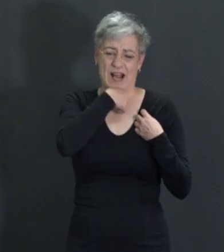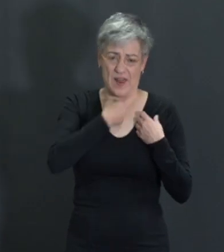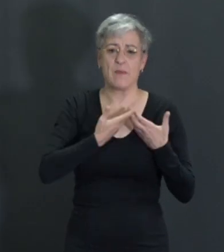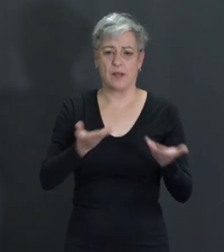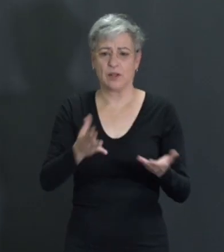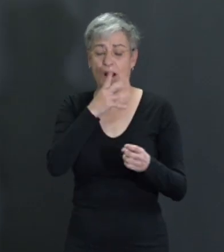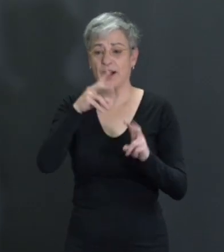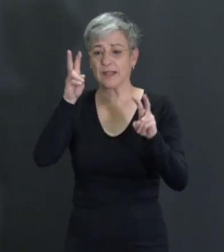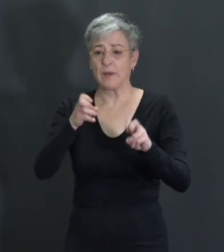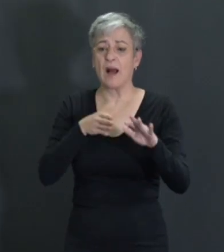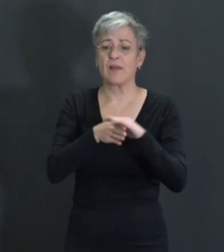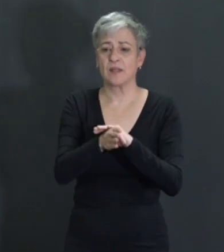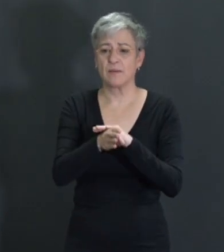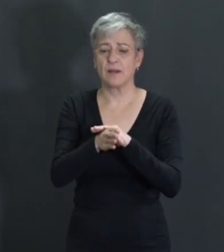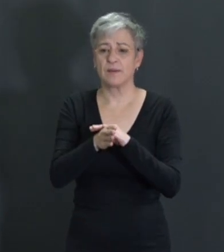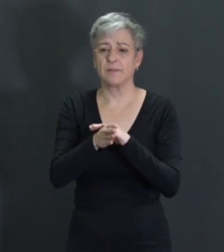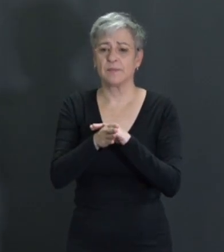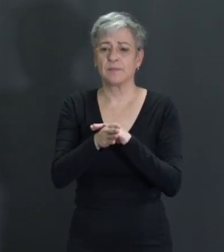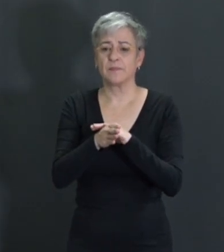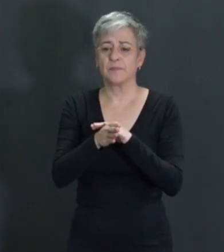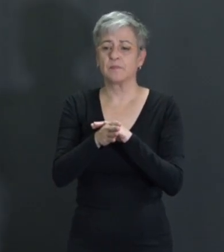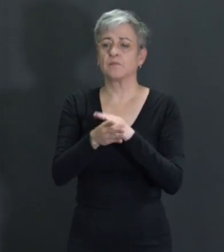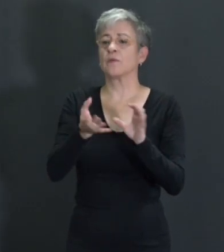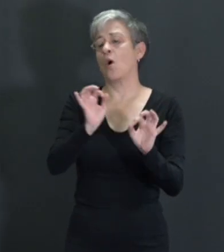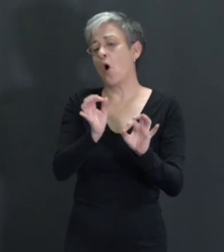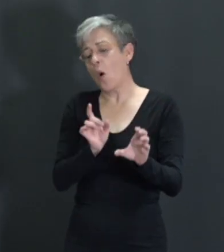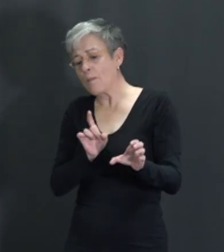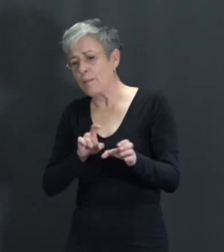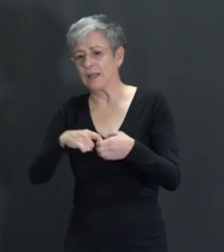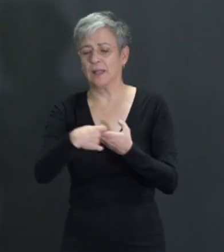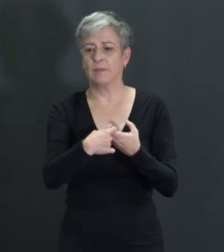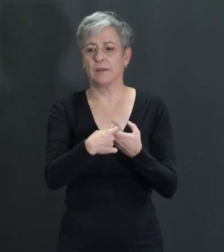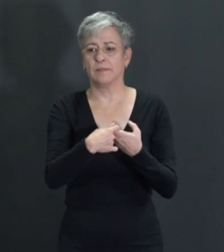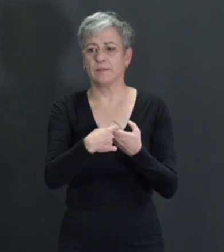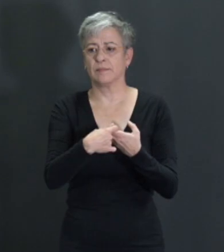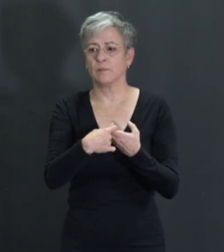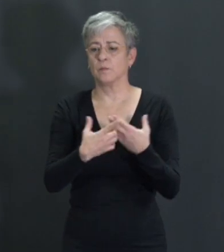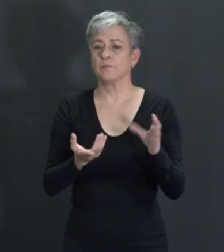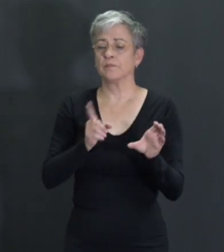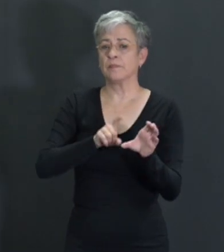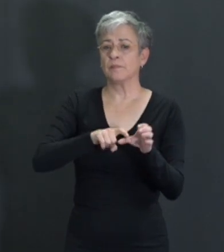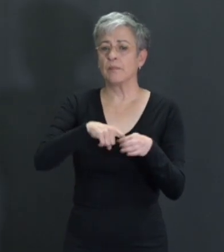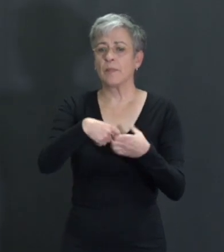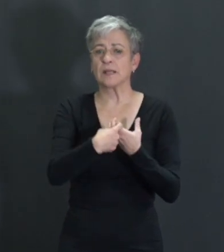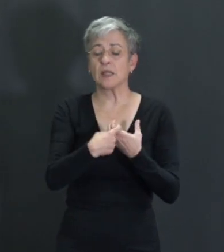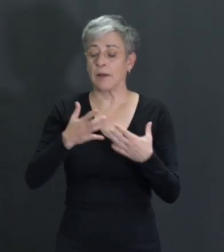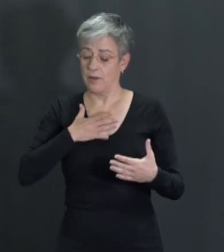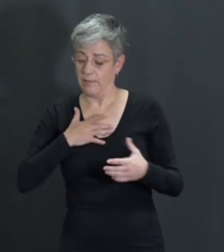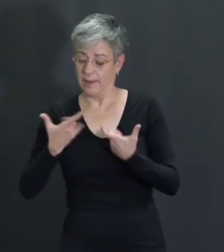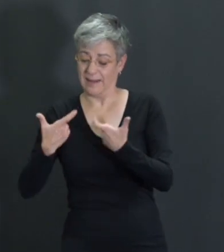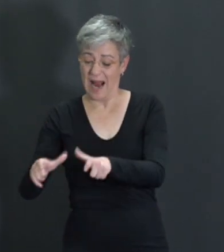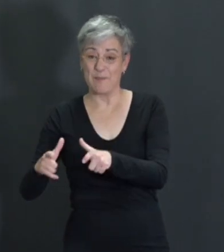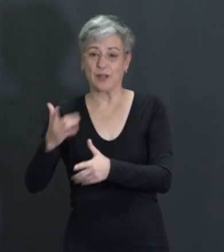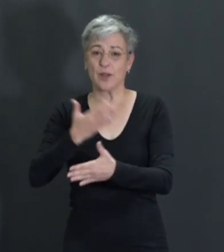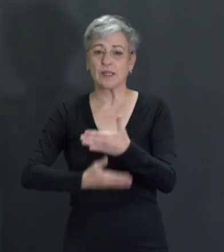accesibilidad, cuando hablamos también de la participación, ¿no? En el caso de la participación del ámbito de la discapacidad, como